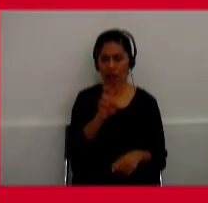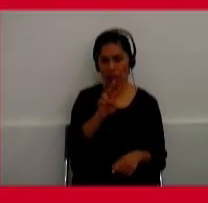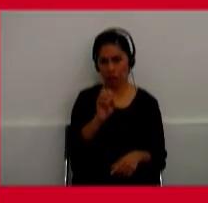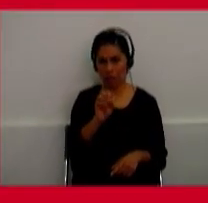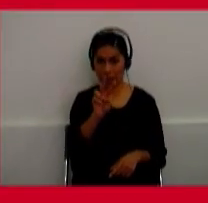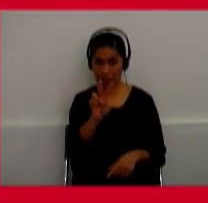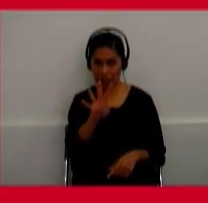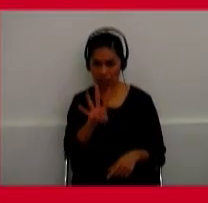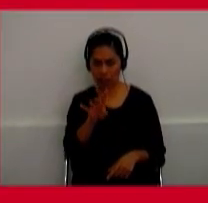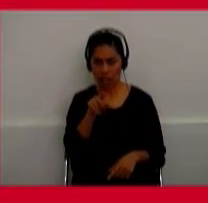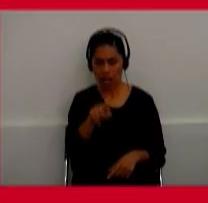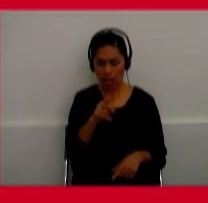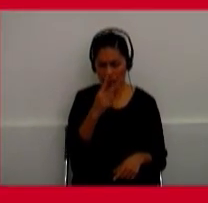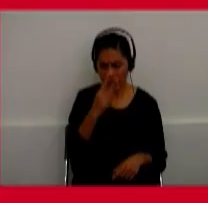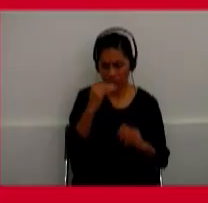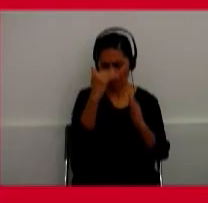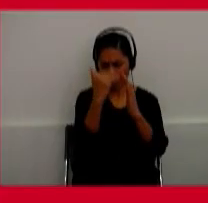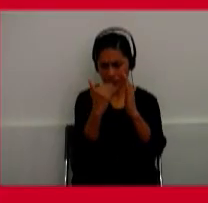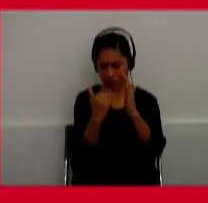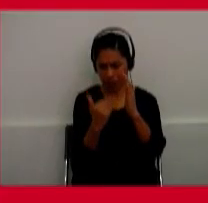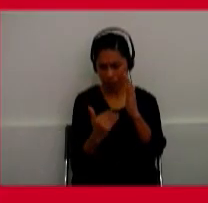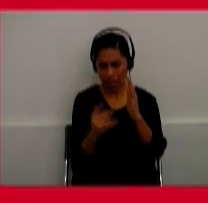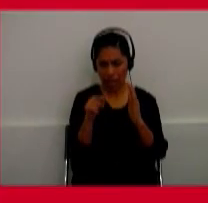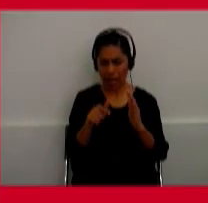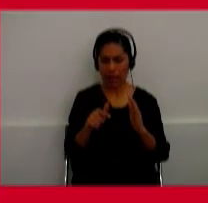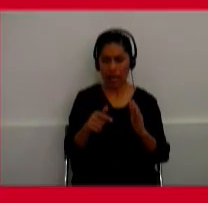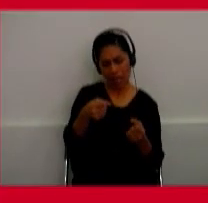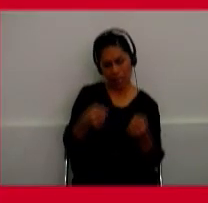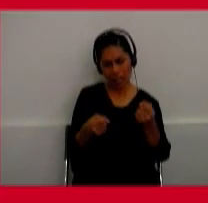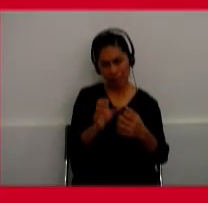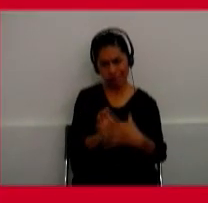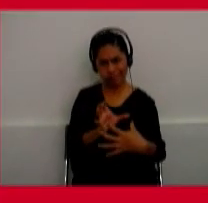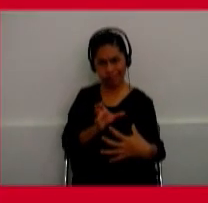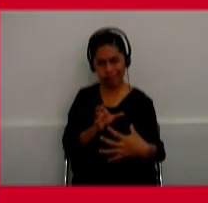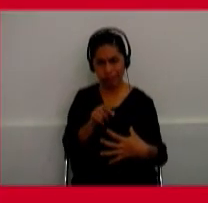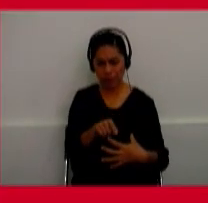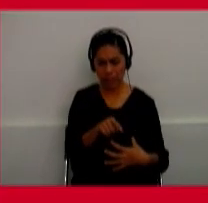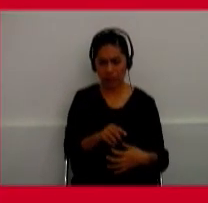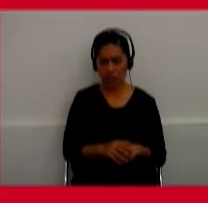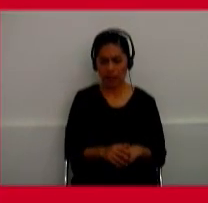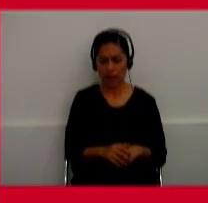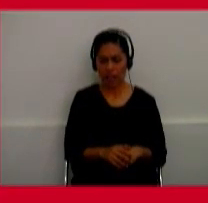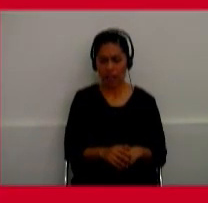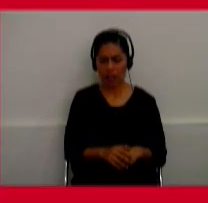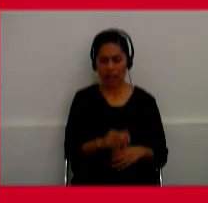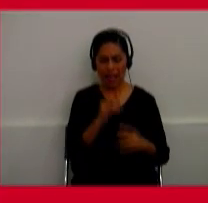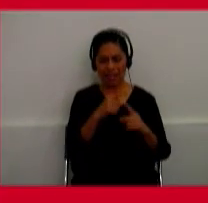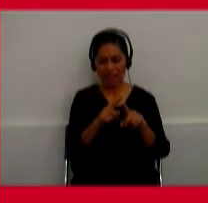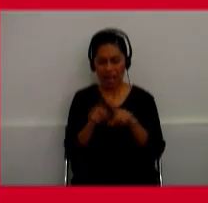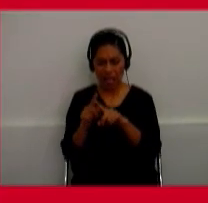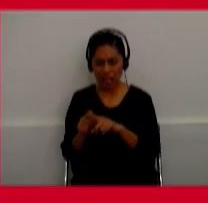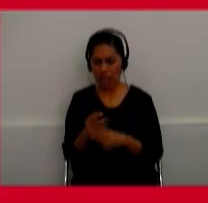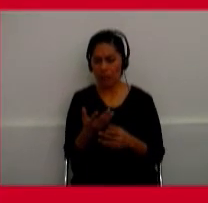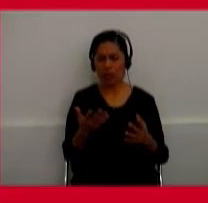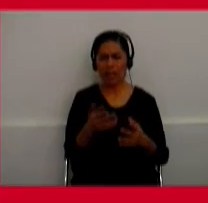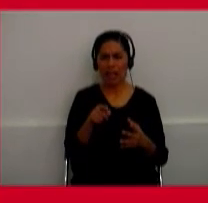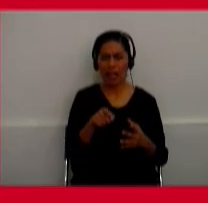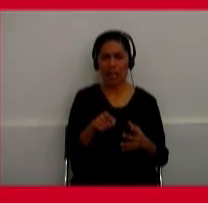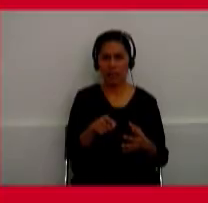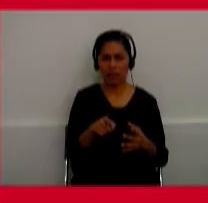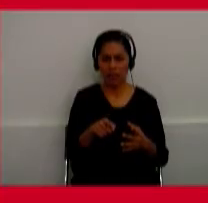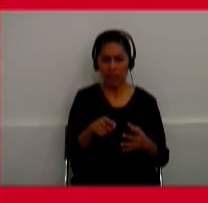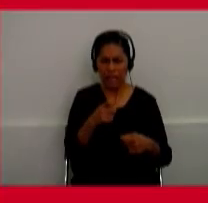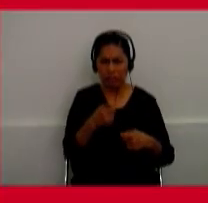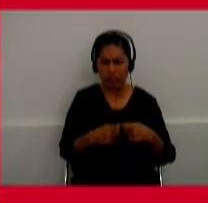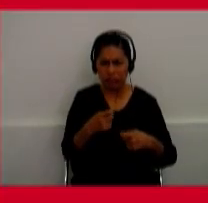los motores que se detallan ahí, el camión 129, 113, 102, 123, 126, etcétera, fallaron por falla de biela de